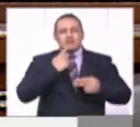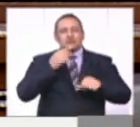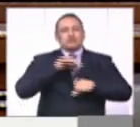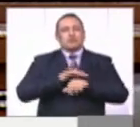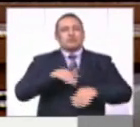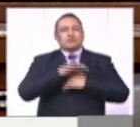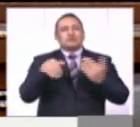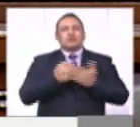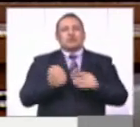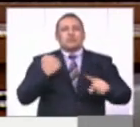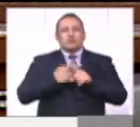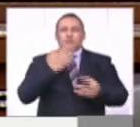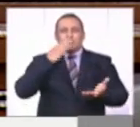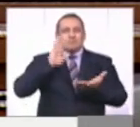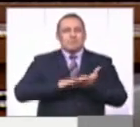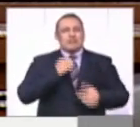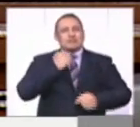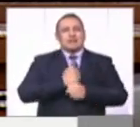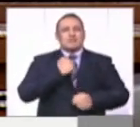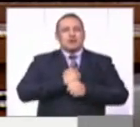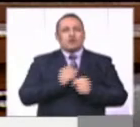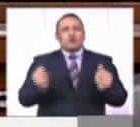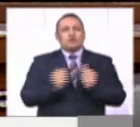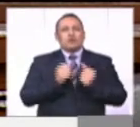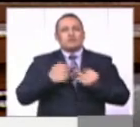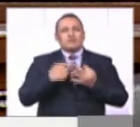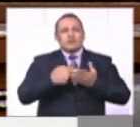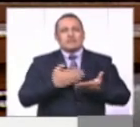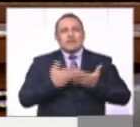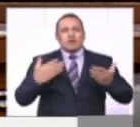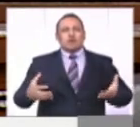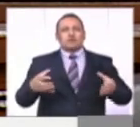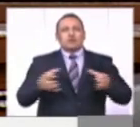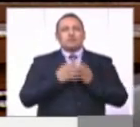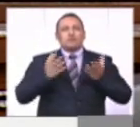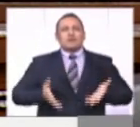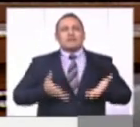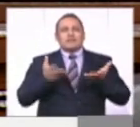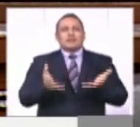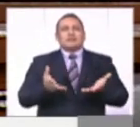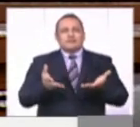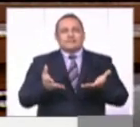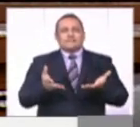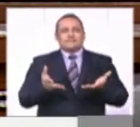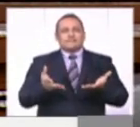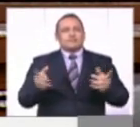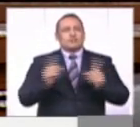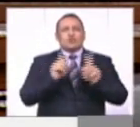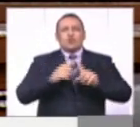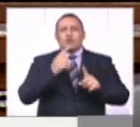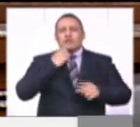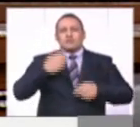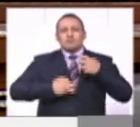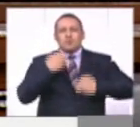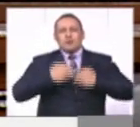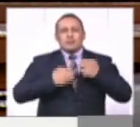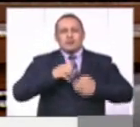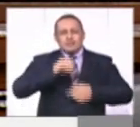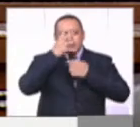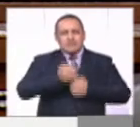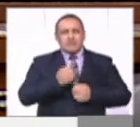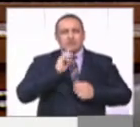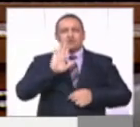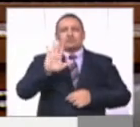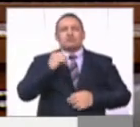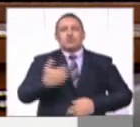todo por el mal empleo de los recursos que la minería genera no es problema de la minería son problemas